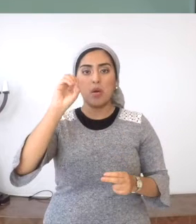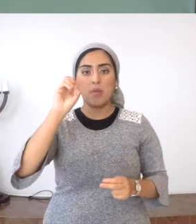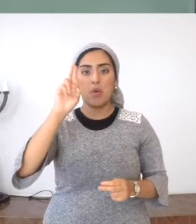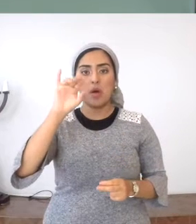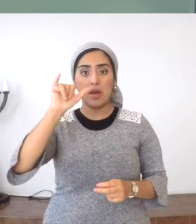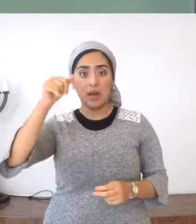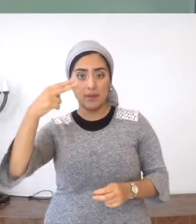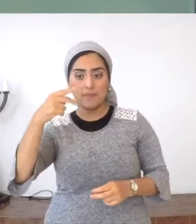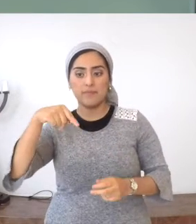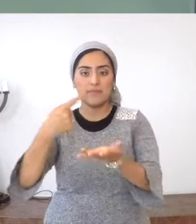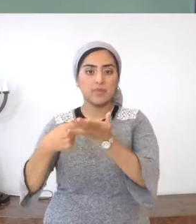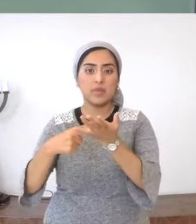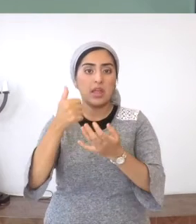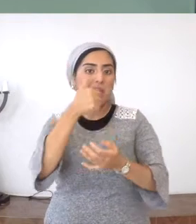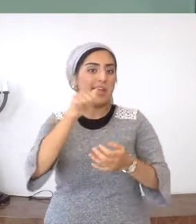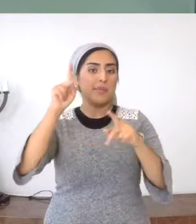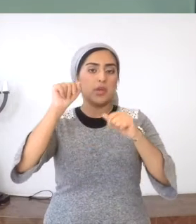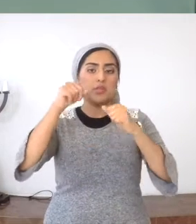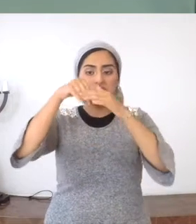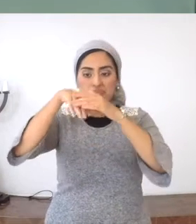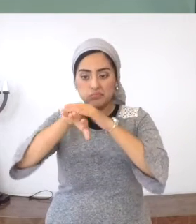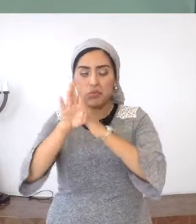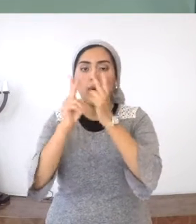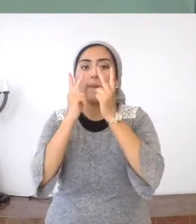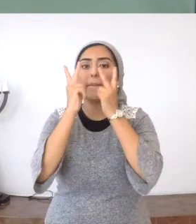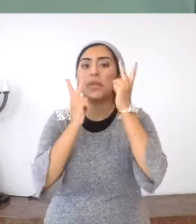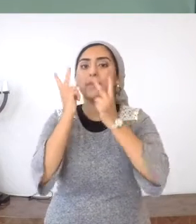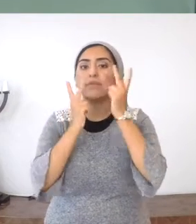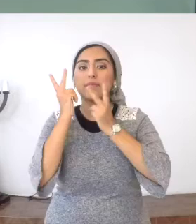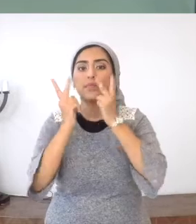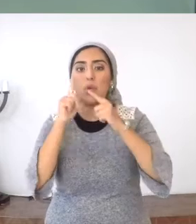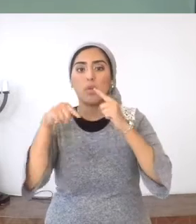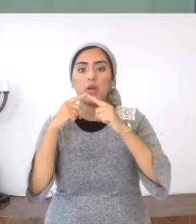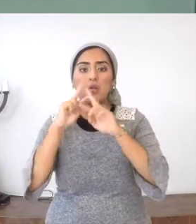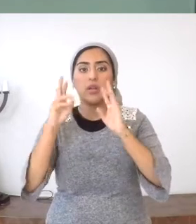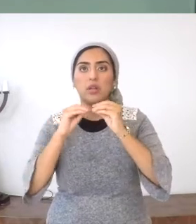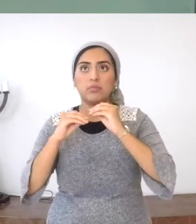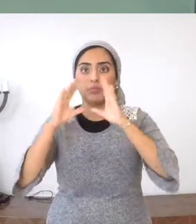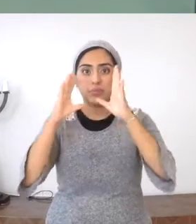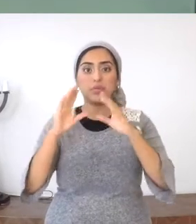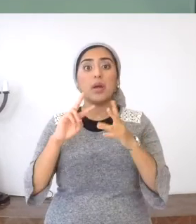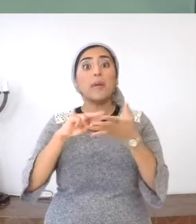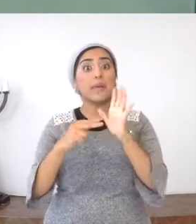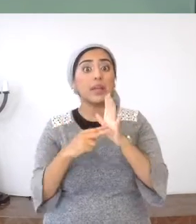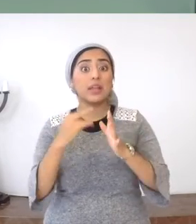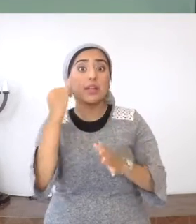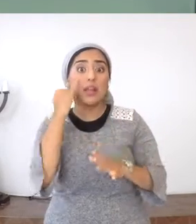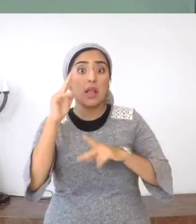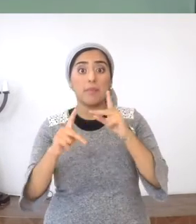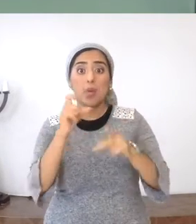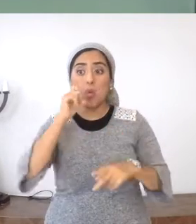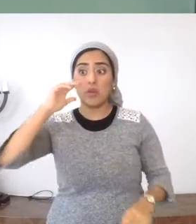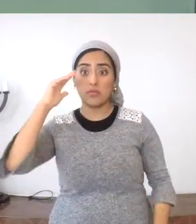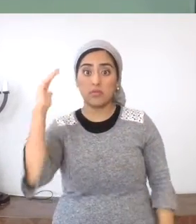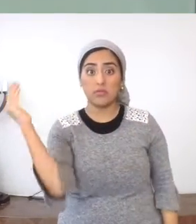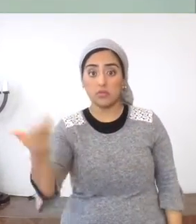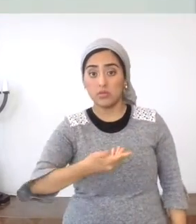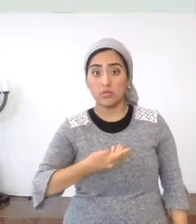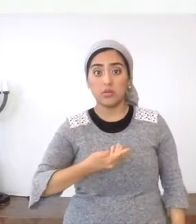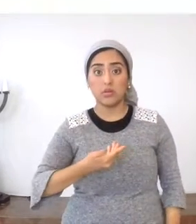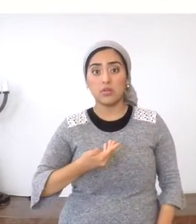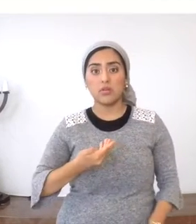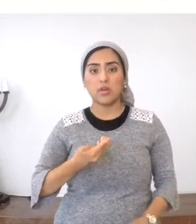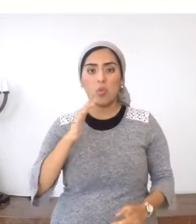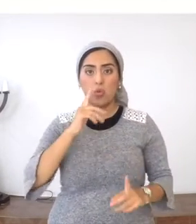Moriá De acuerdo De sus propios Deseos Individuales Y pueden visitarlo Cuando lo elijan Cuando se construya Es decir